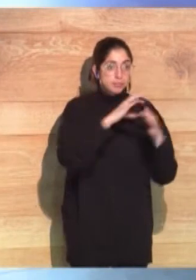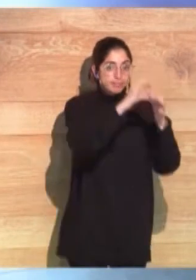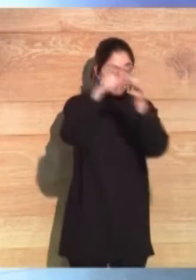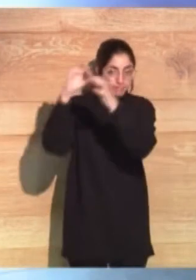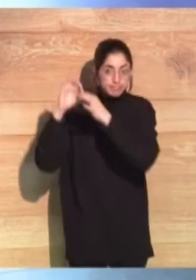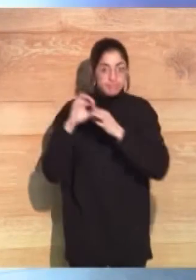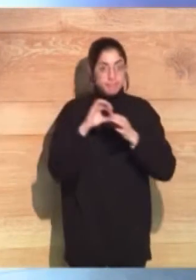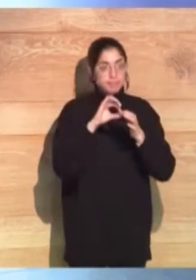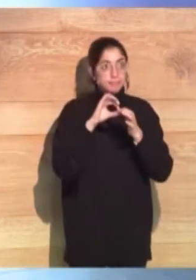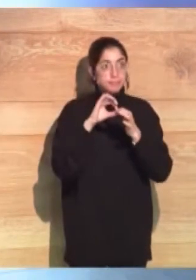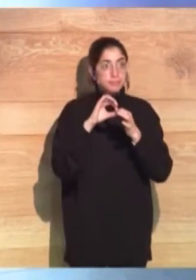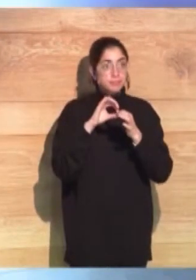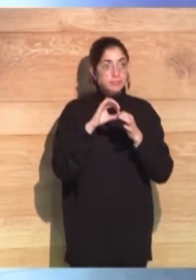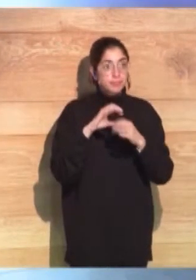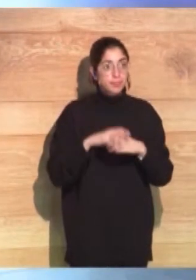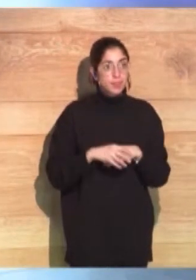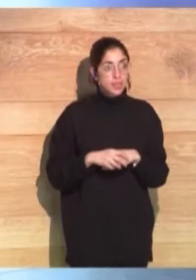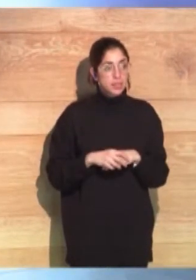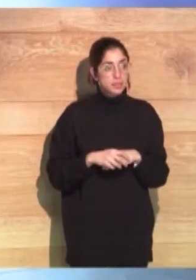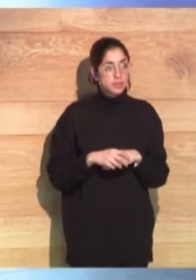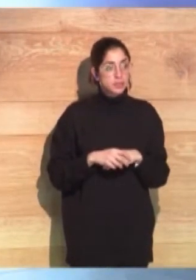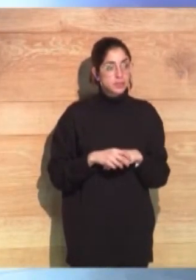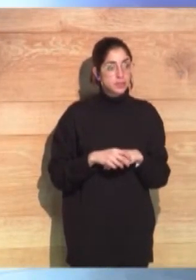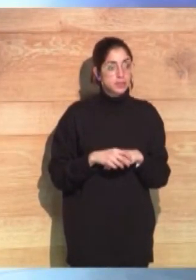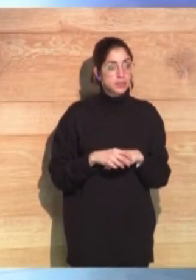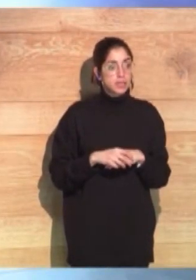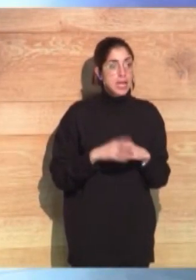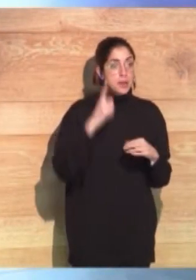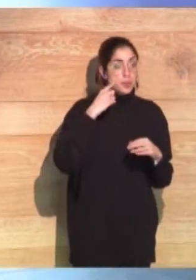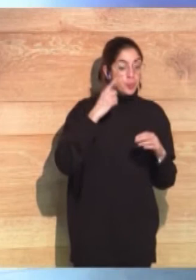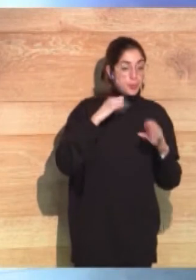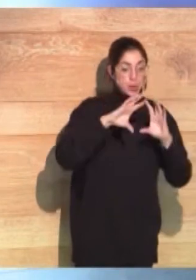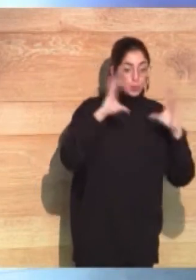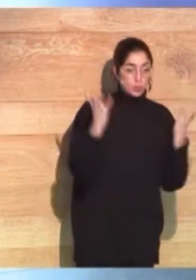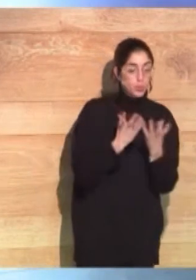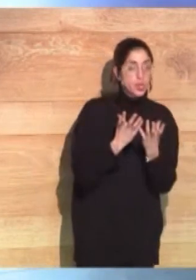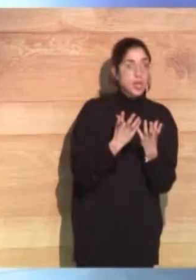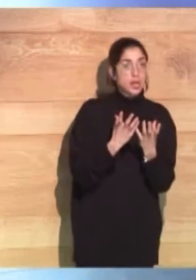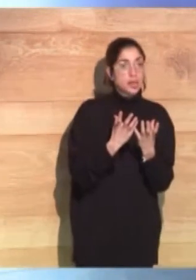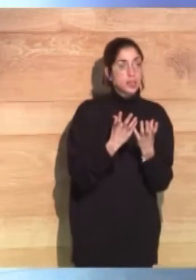en el Banco Mundial, en el Fondo Monetario Internacional.